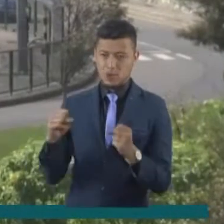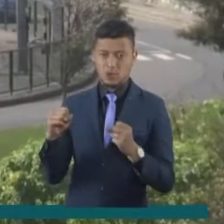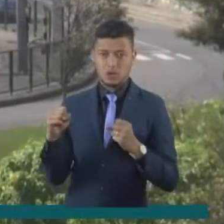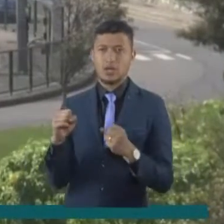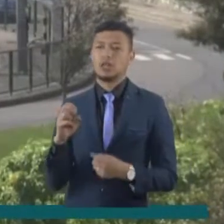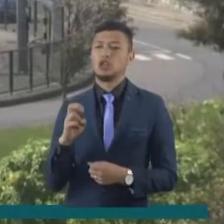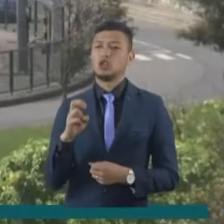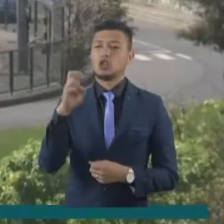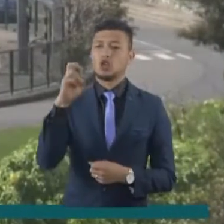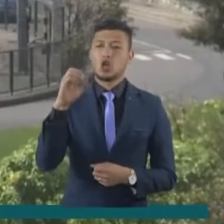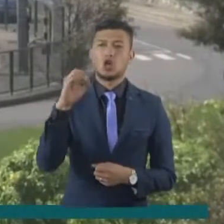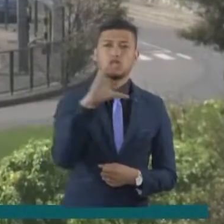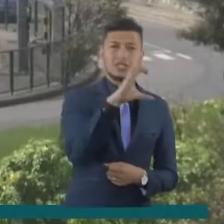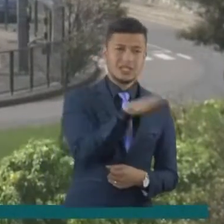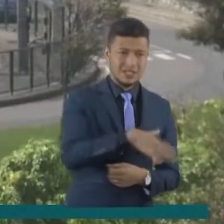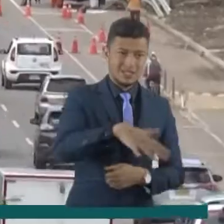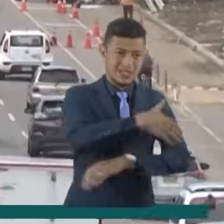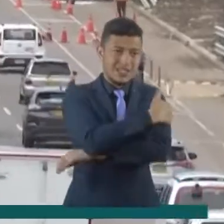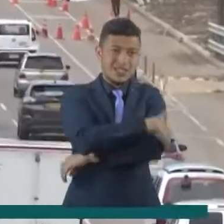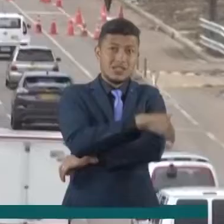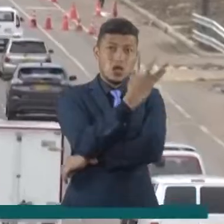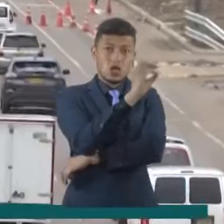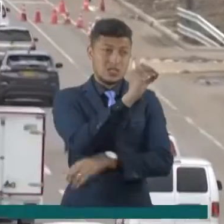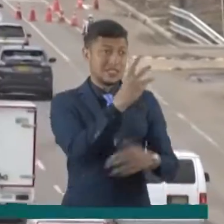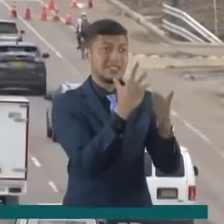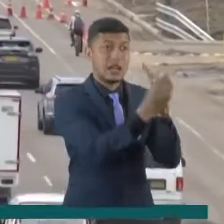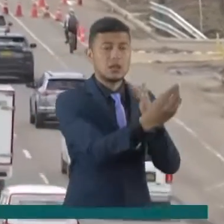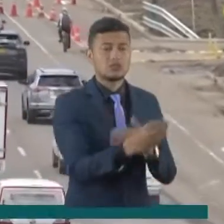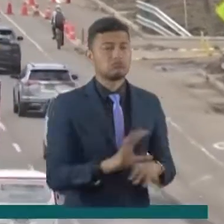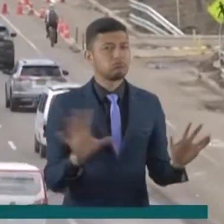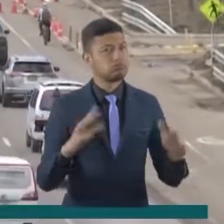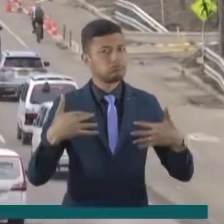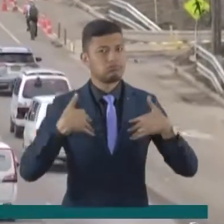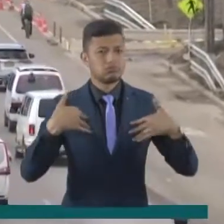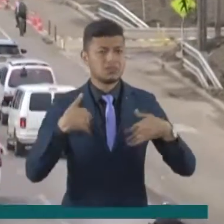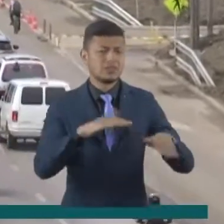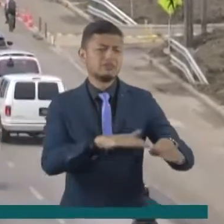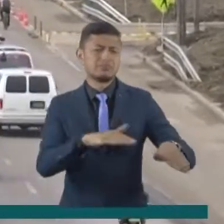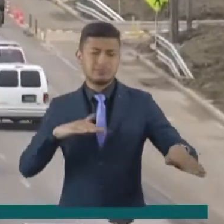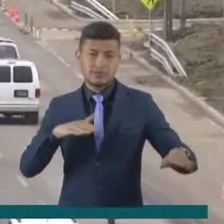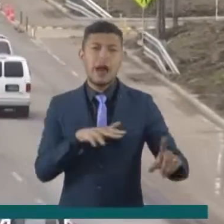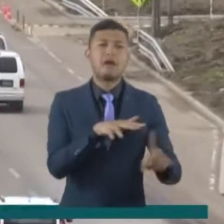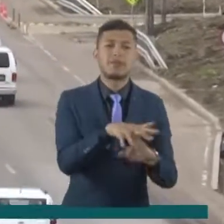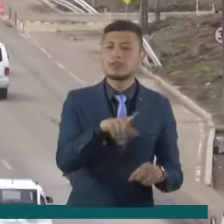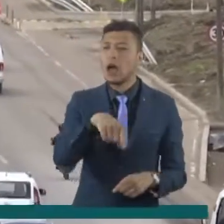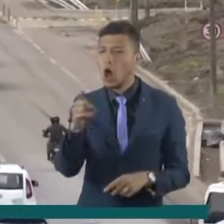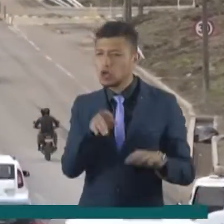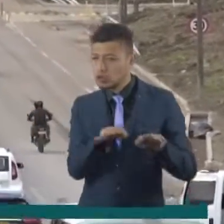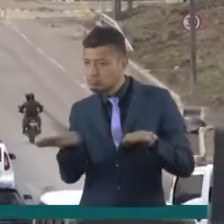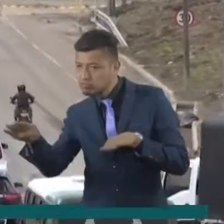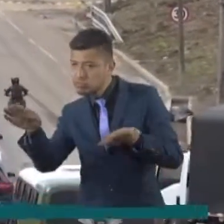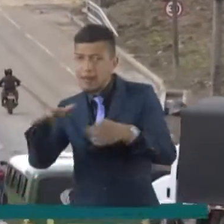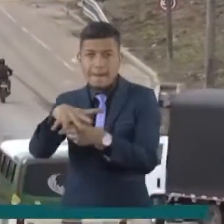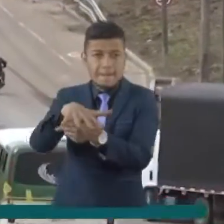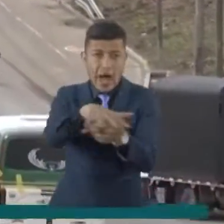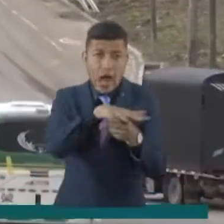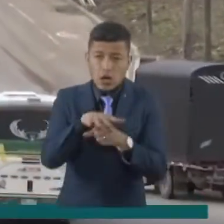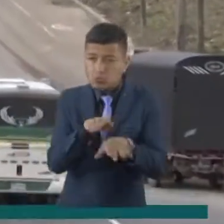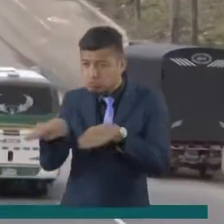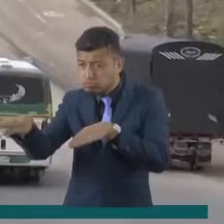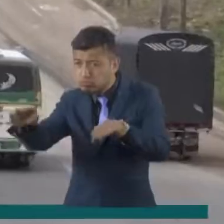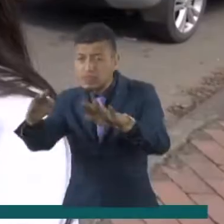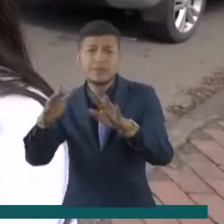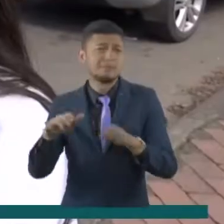en el noroccidente de Bogotá, salir de la ciudad por la calle 80 es un dolor de cabeza y las congestiones ya afectan hasta las vías secundarias y de acceso